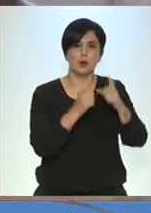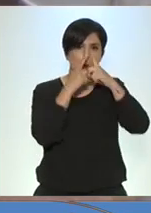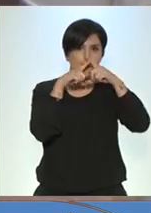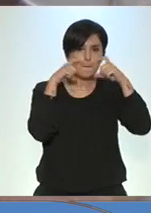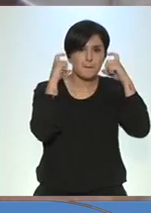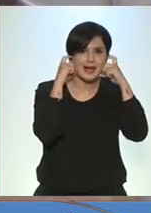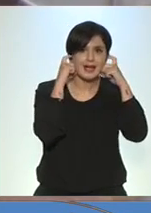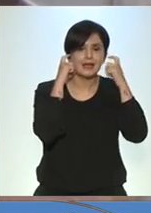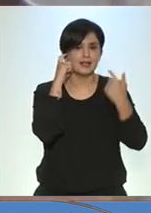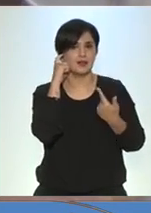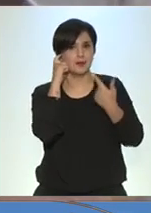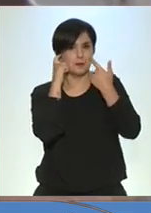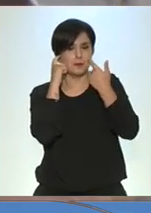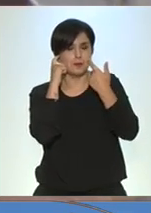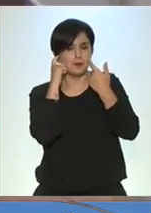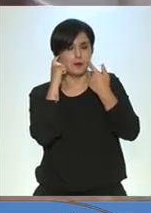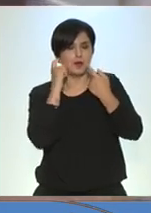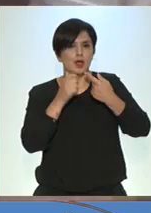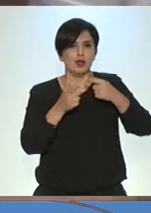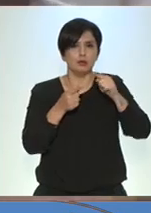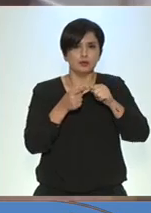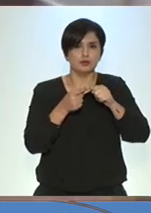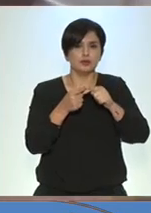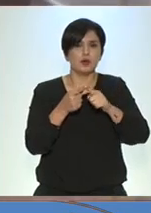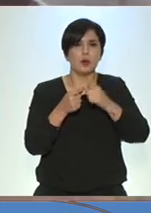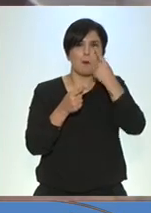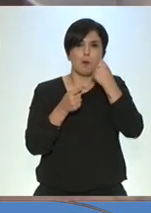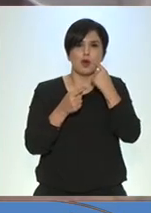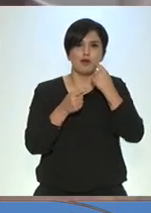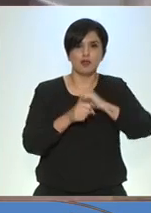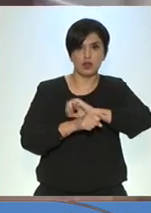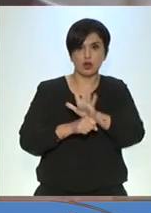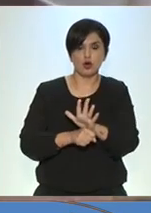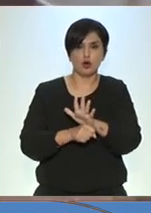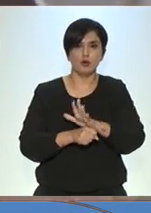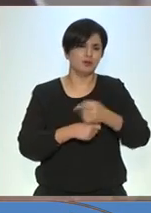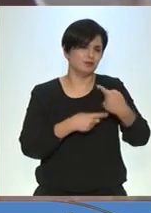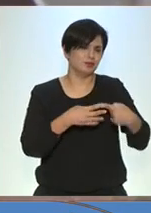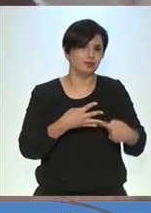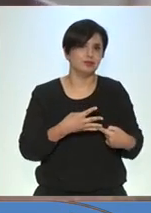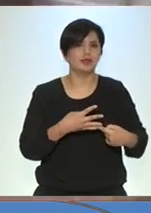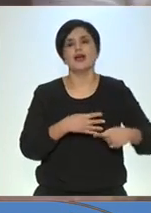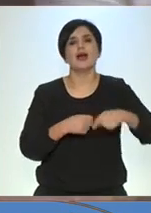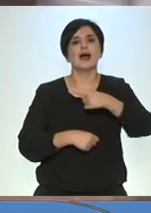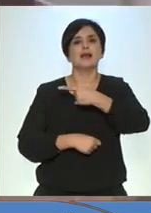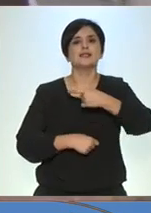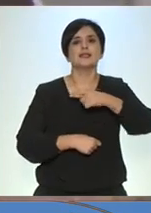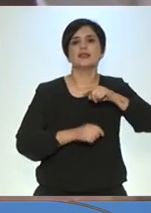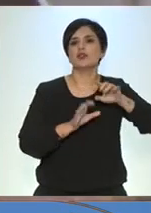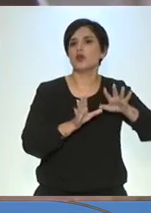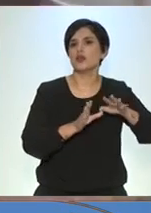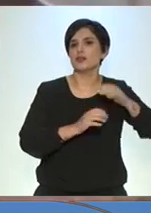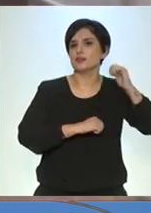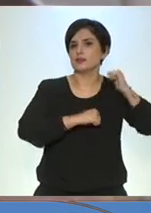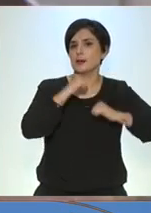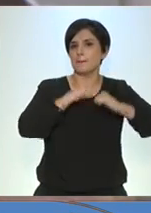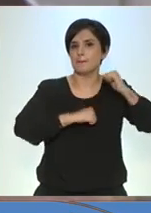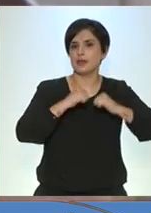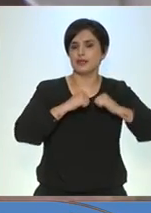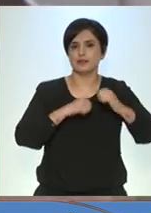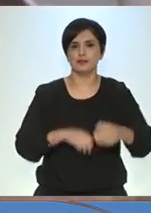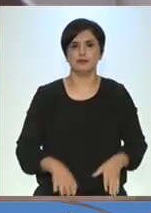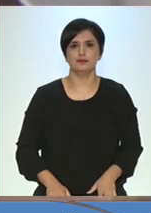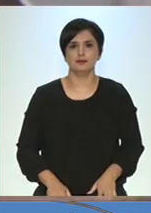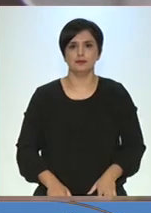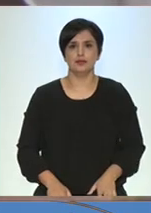test rápidos, guantes y otros elementos, a 110 empresas que se habían constituido a menos de un mes de recibir las órdenes de